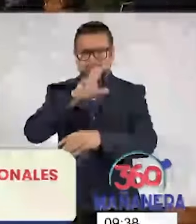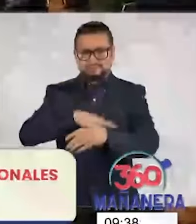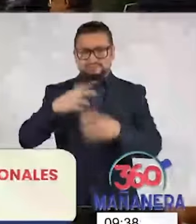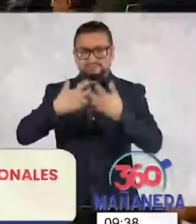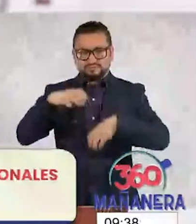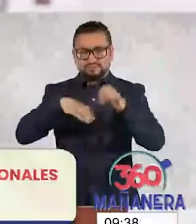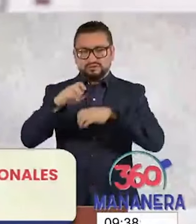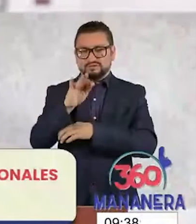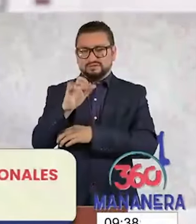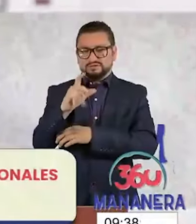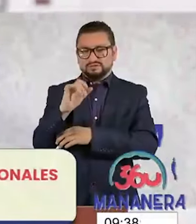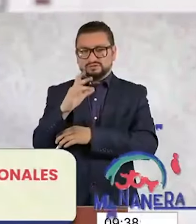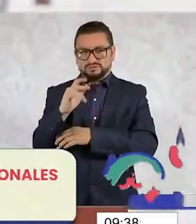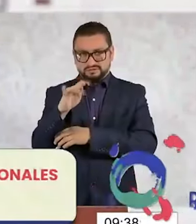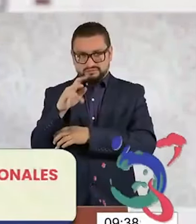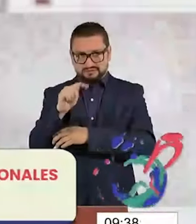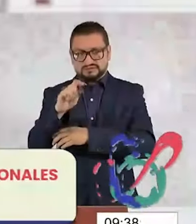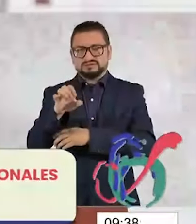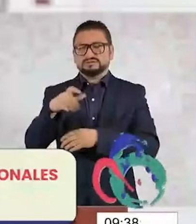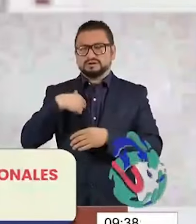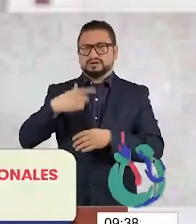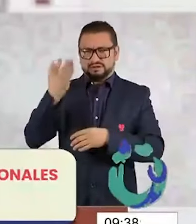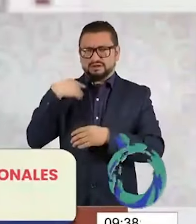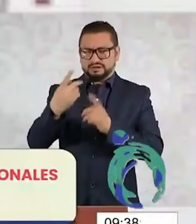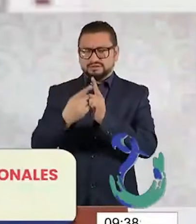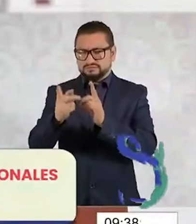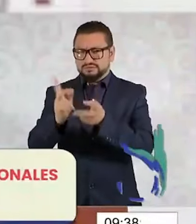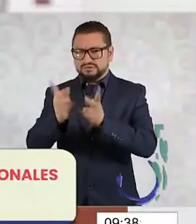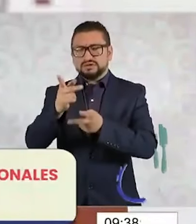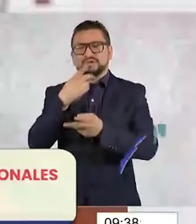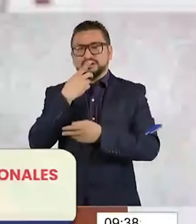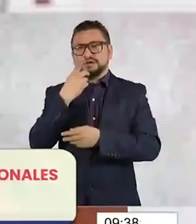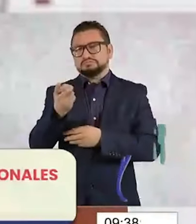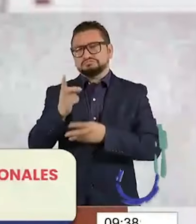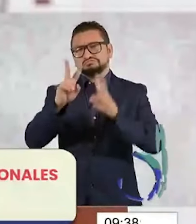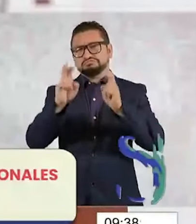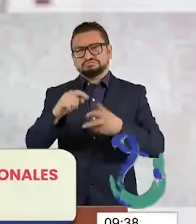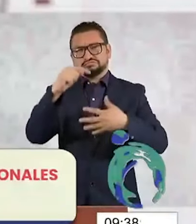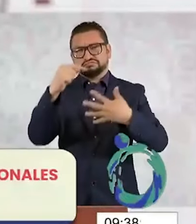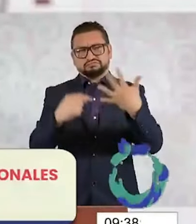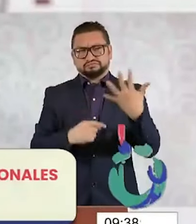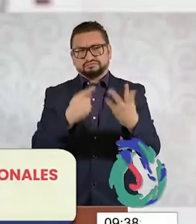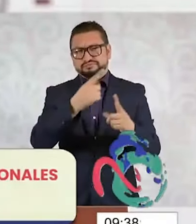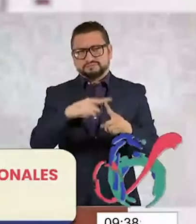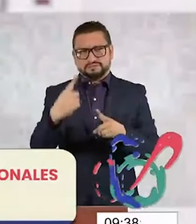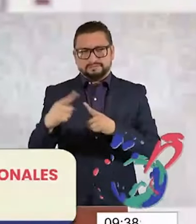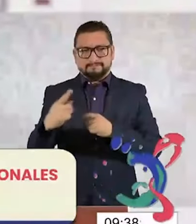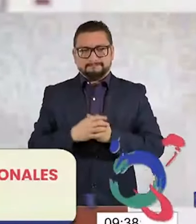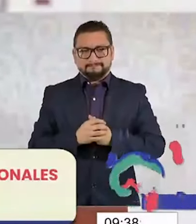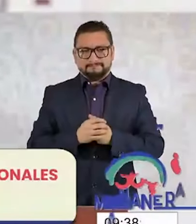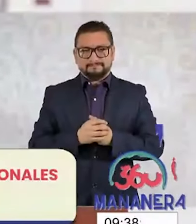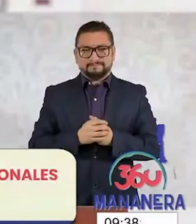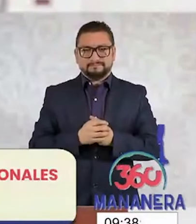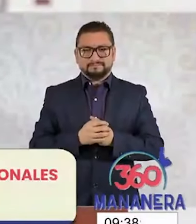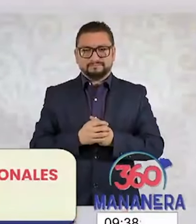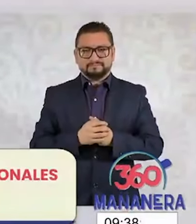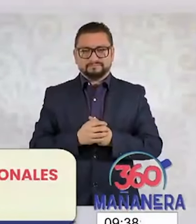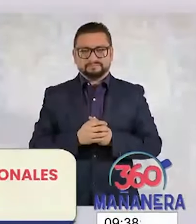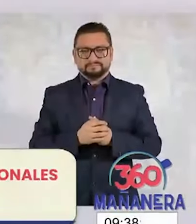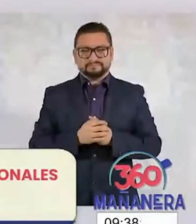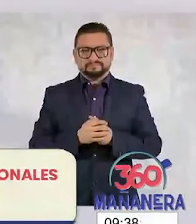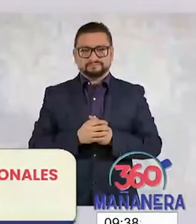empresarial con Francisco Cervantes hablamos de varios temas e para